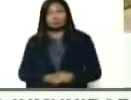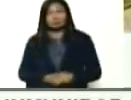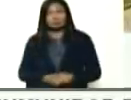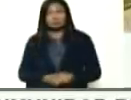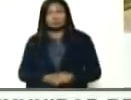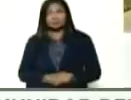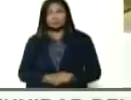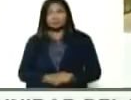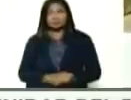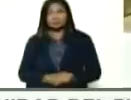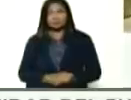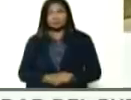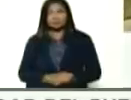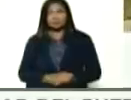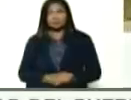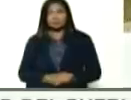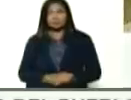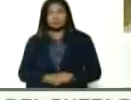la subimos